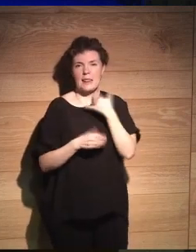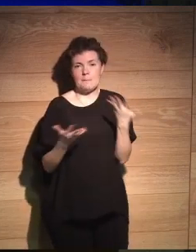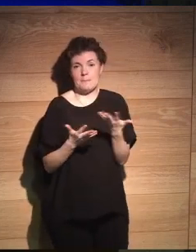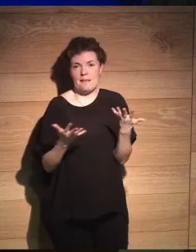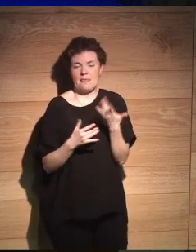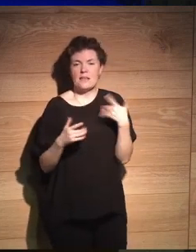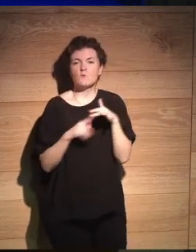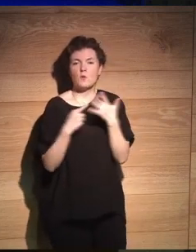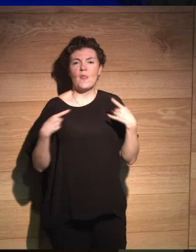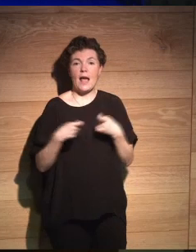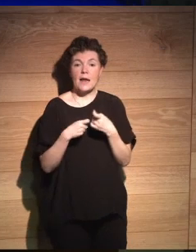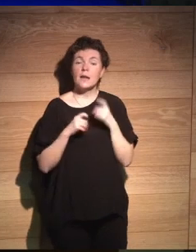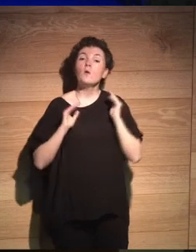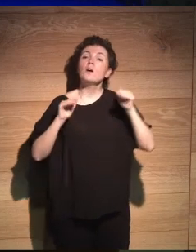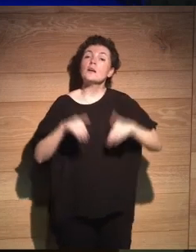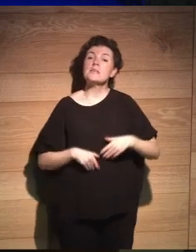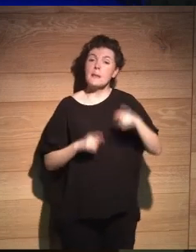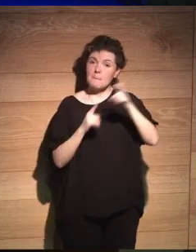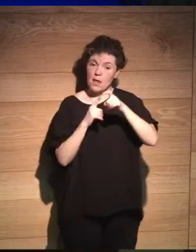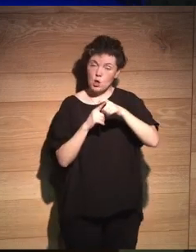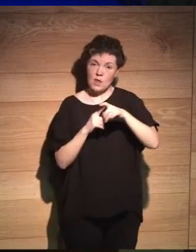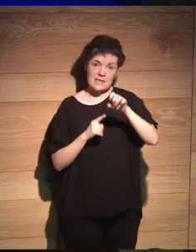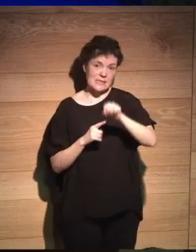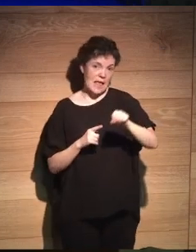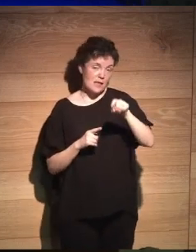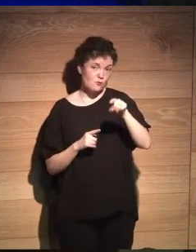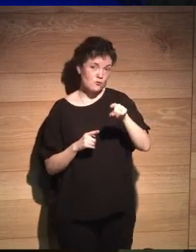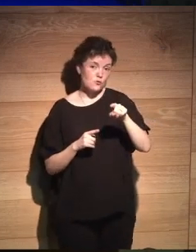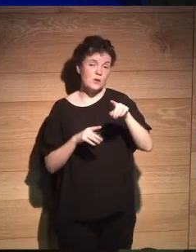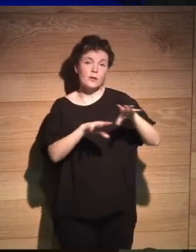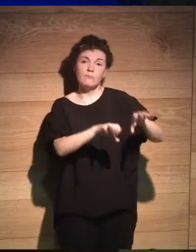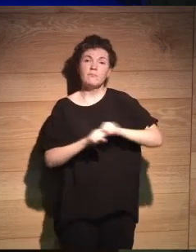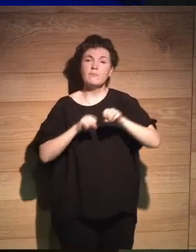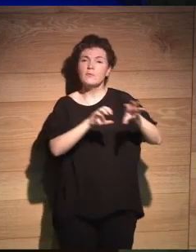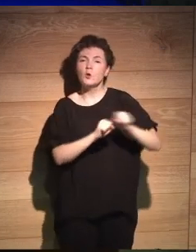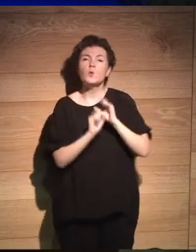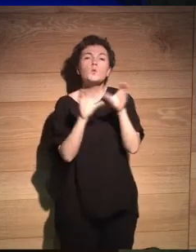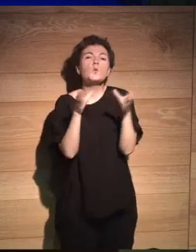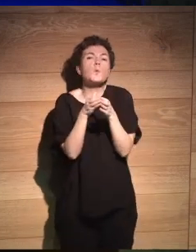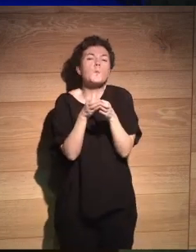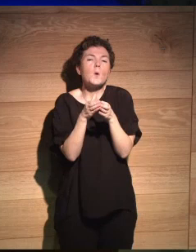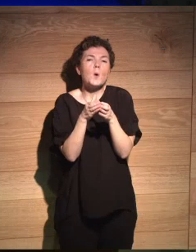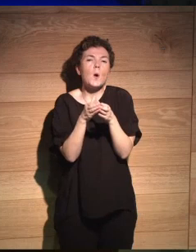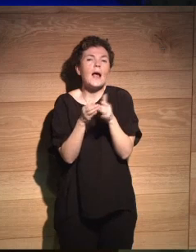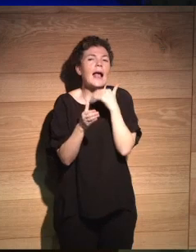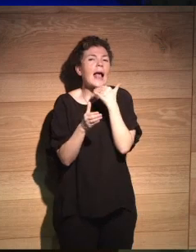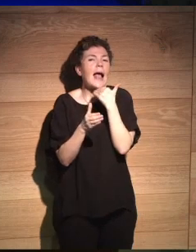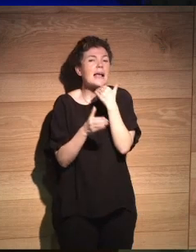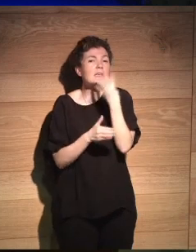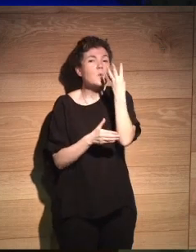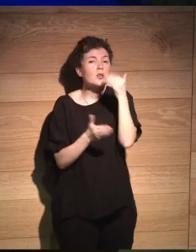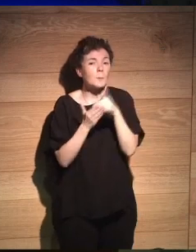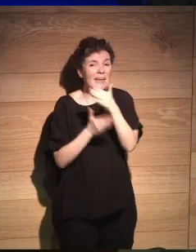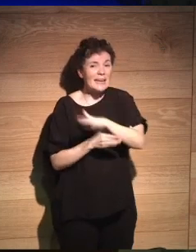De regreso, y en mayo de este año, dio cobijo a un pequeño grupo de los casi